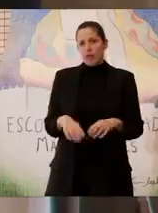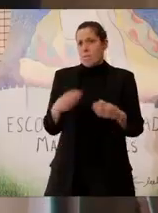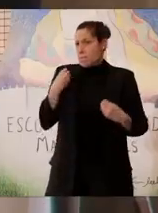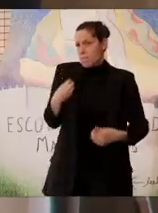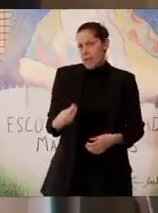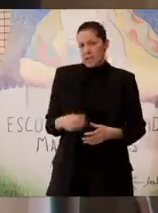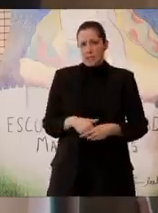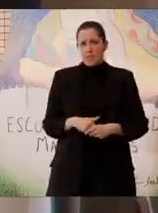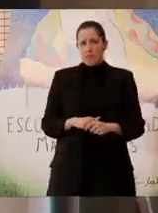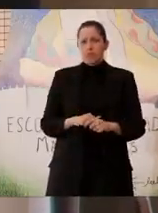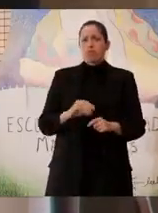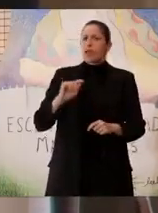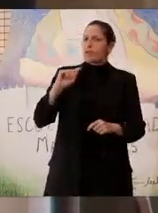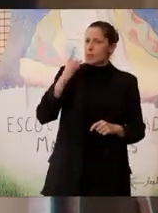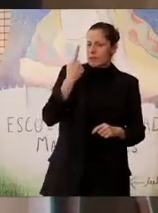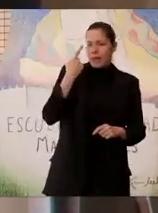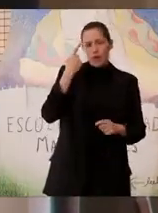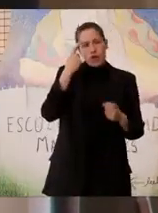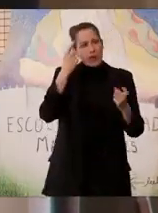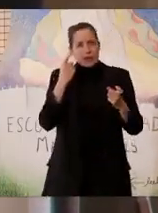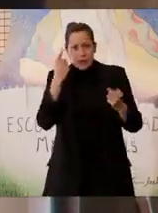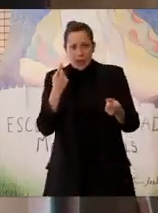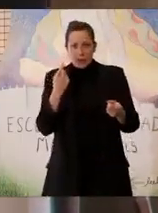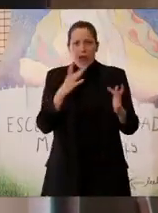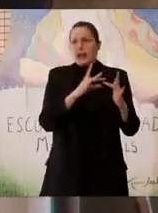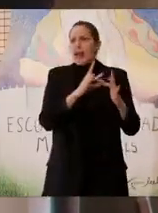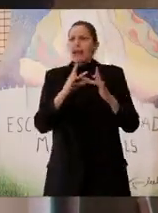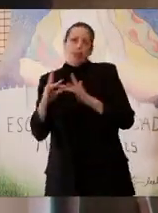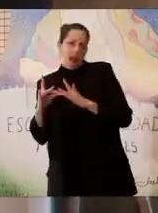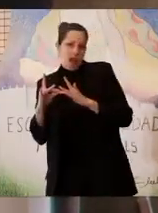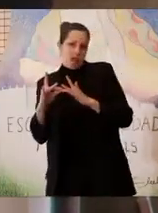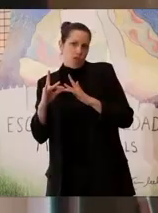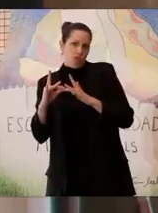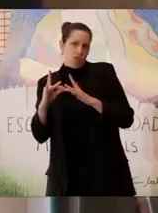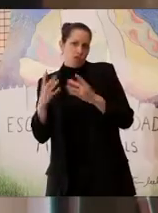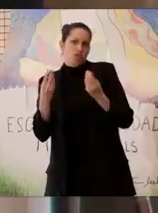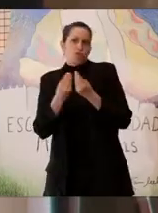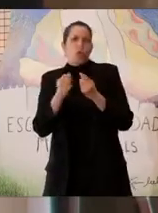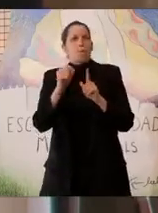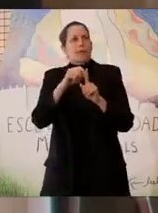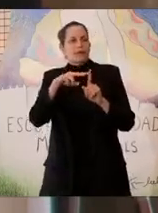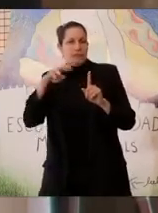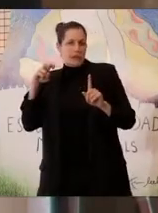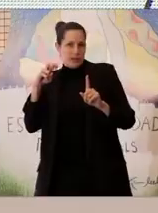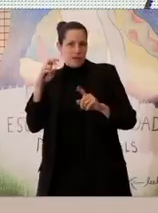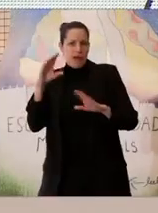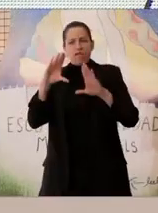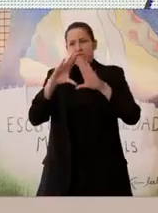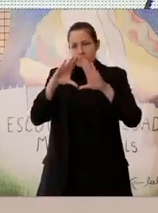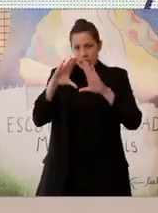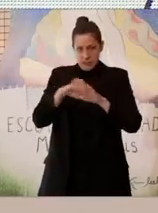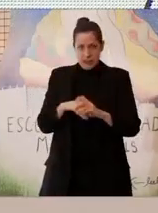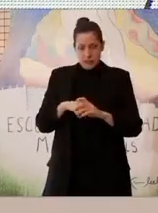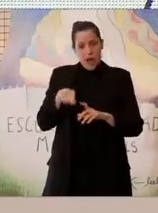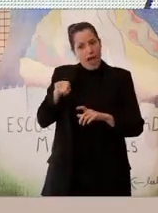Primero, contar con esos liderazgos que nos permitan incorporar la perspectiva feminista en nuestras actuaciones. Si no